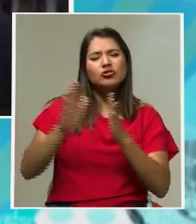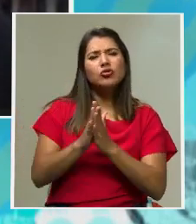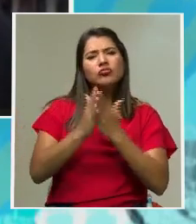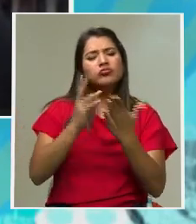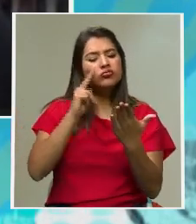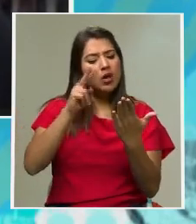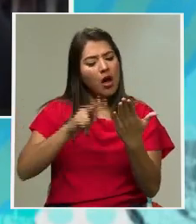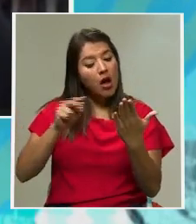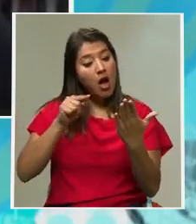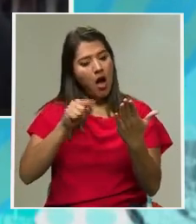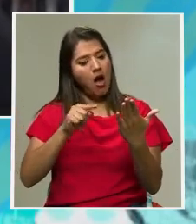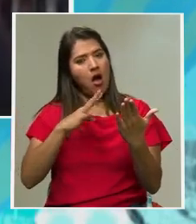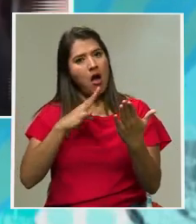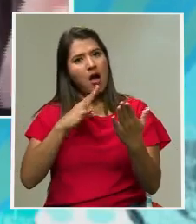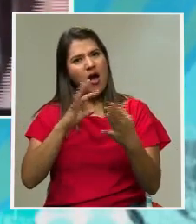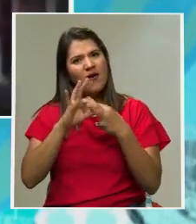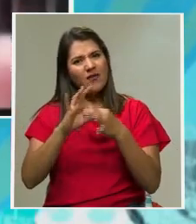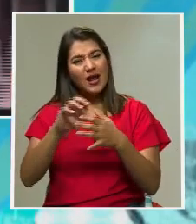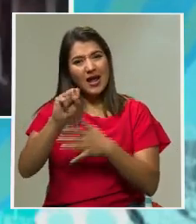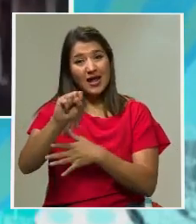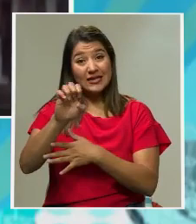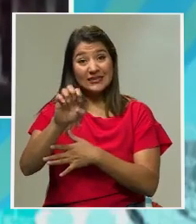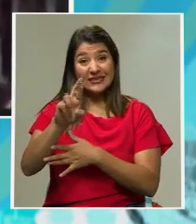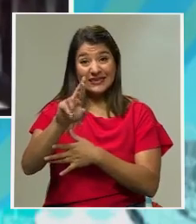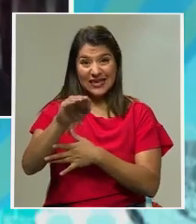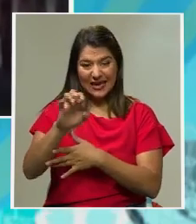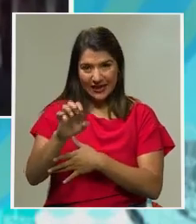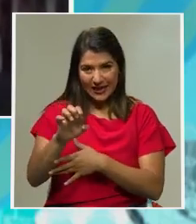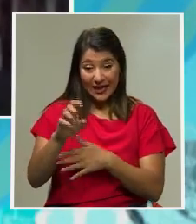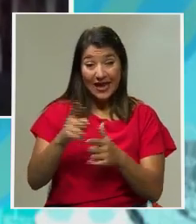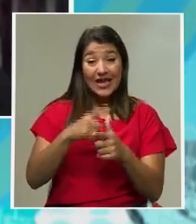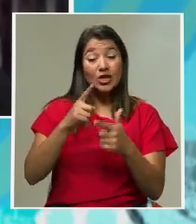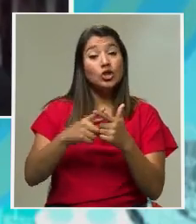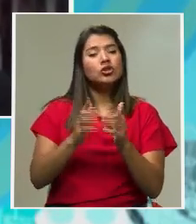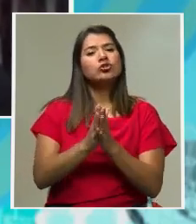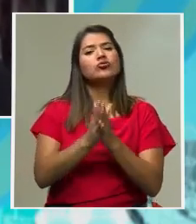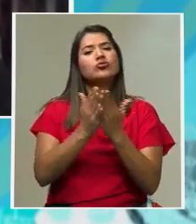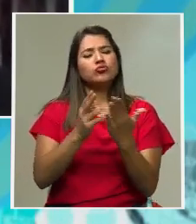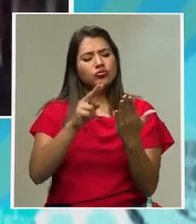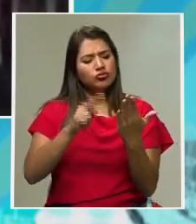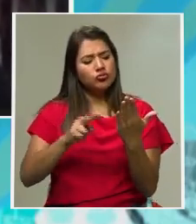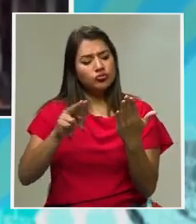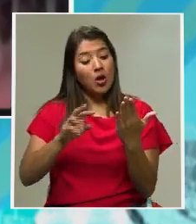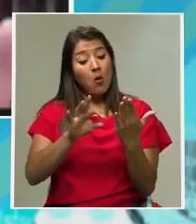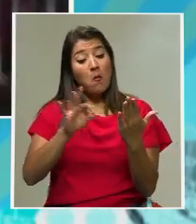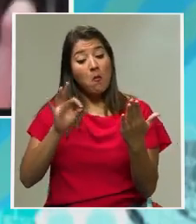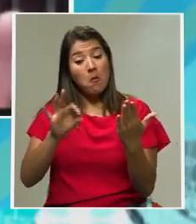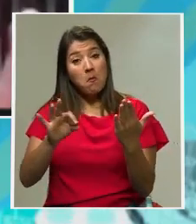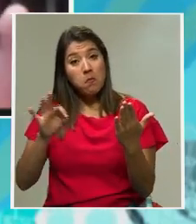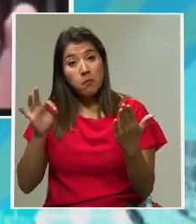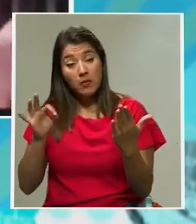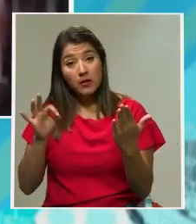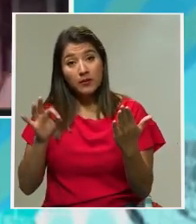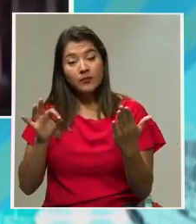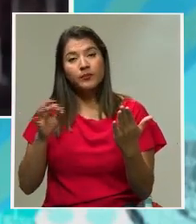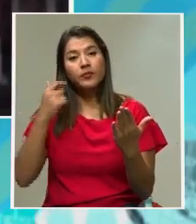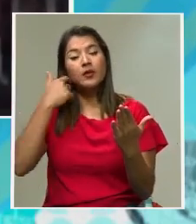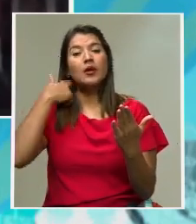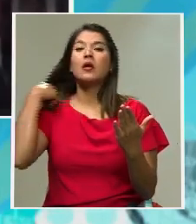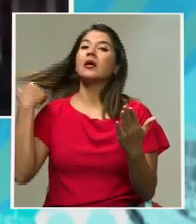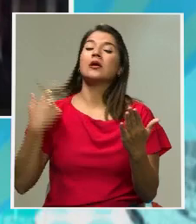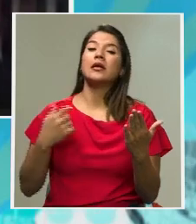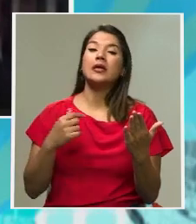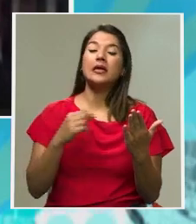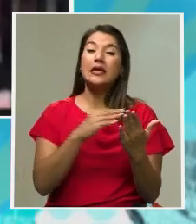es de series. Saco 2 capítulos de 5 series y me